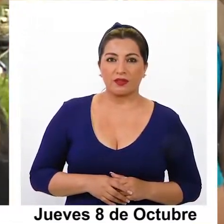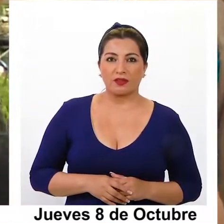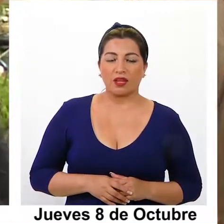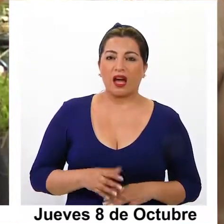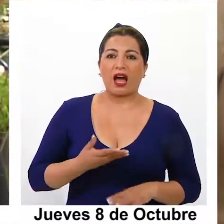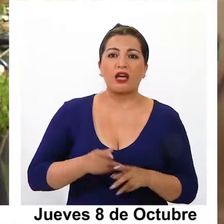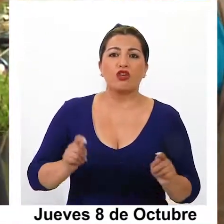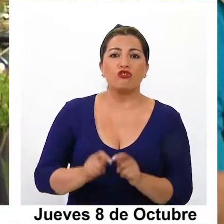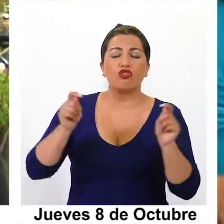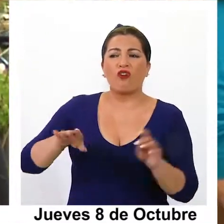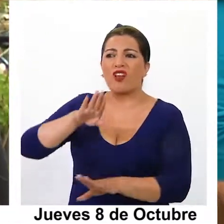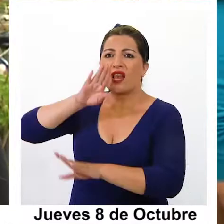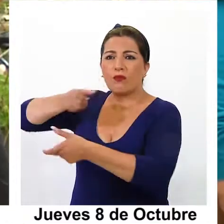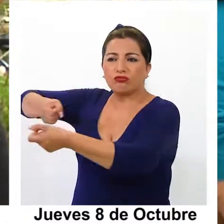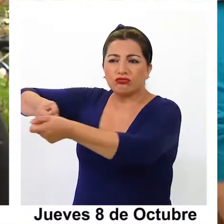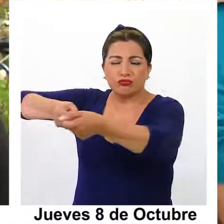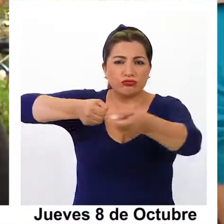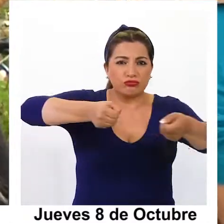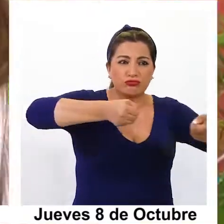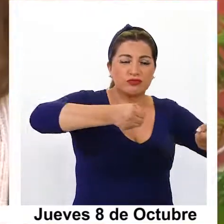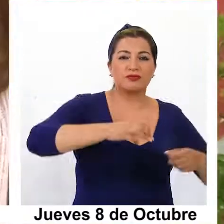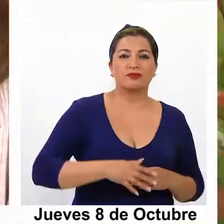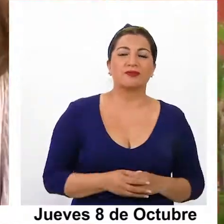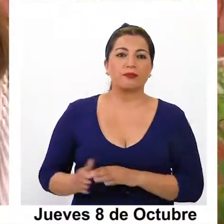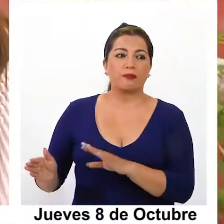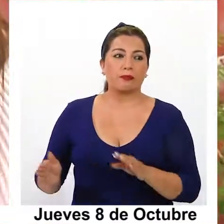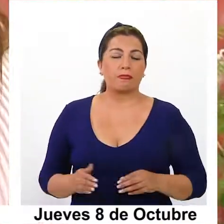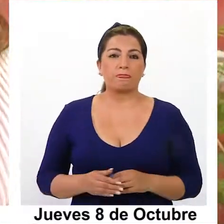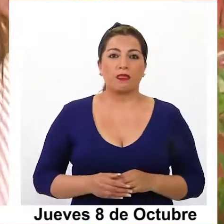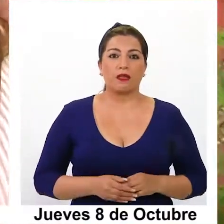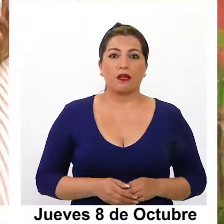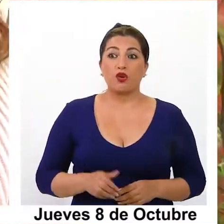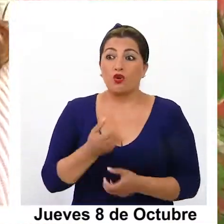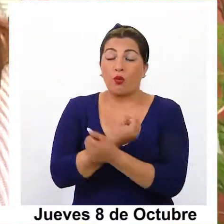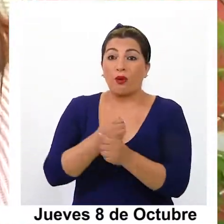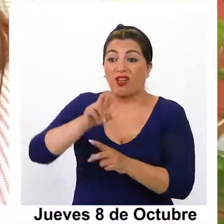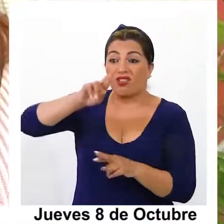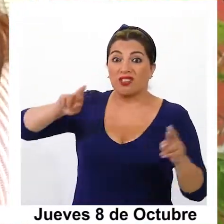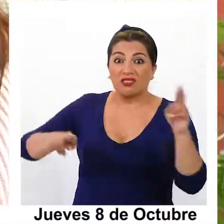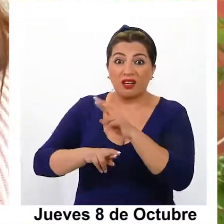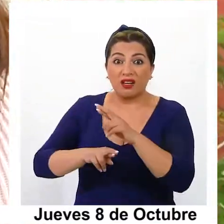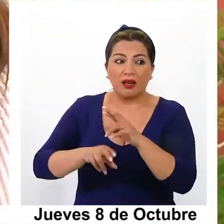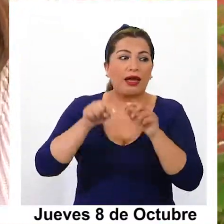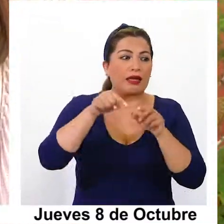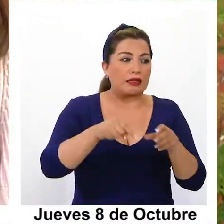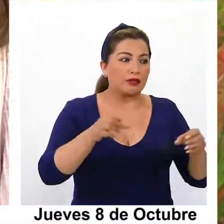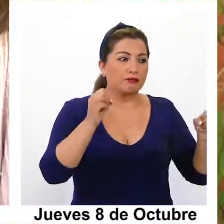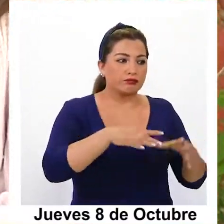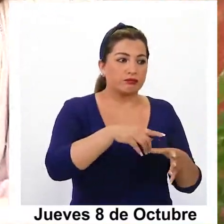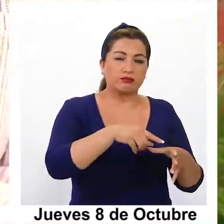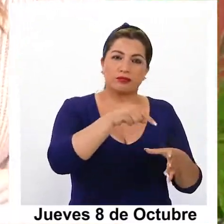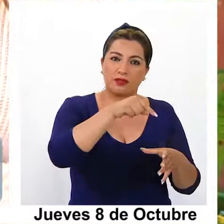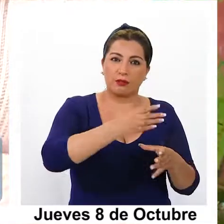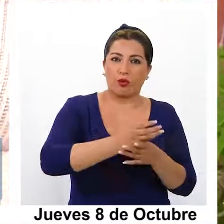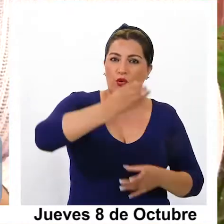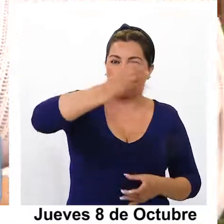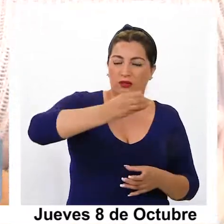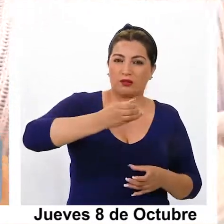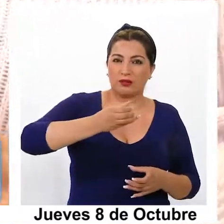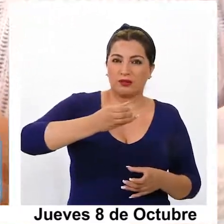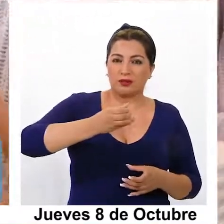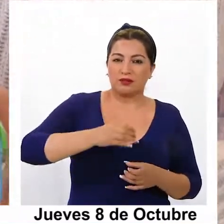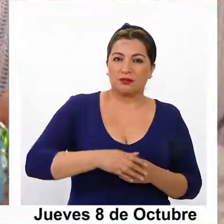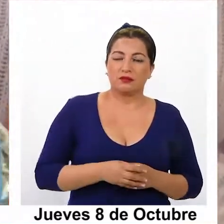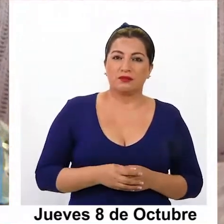una doble sanitización también de los residuos que llegan aquí. Todo lo que no pudo reciclar lo he hecho acá, como por ejemplo